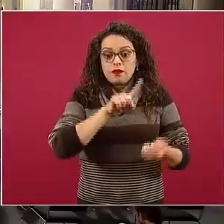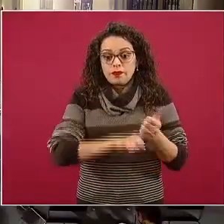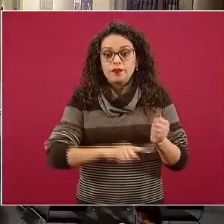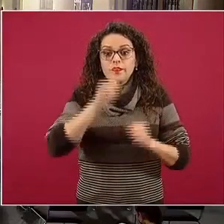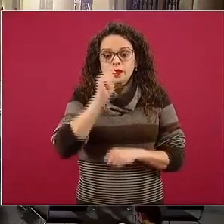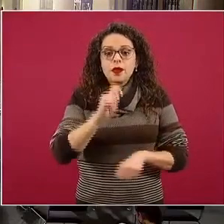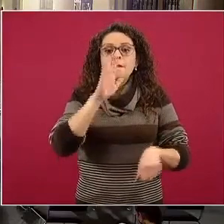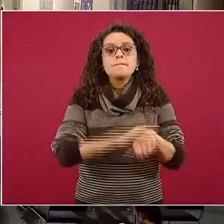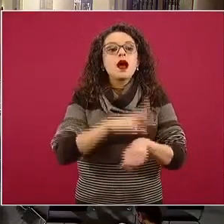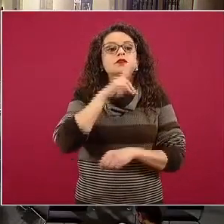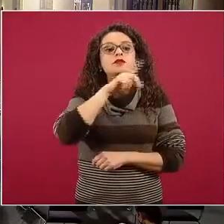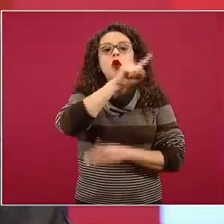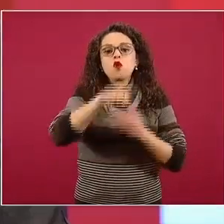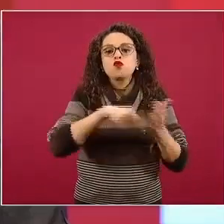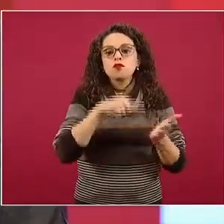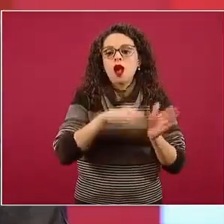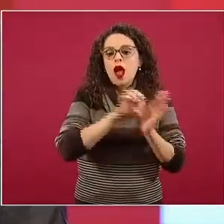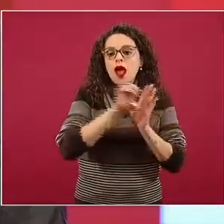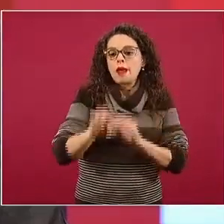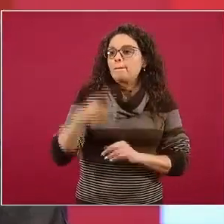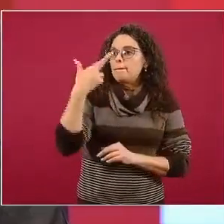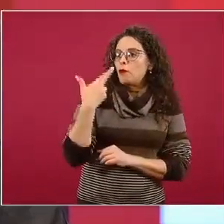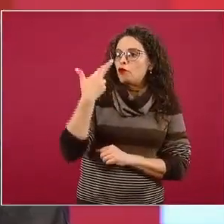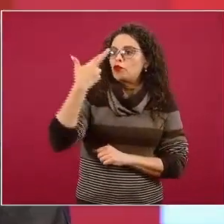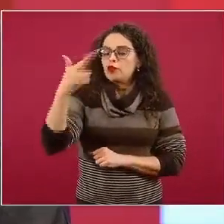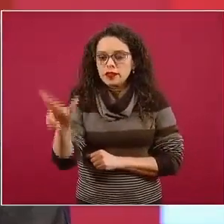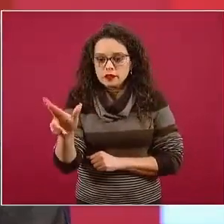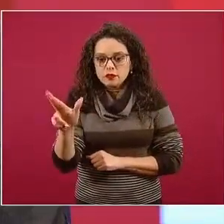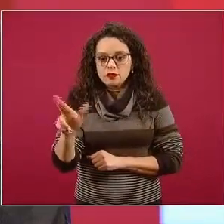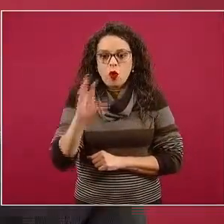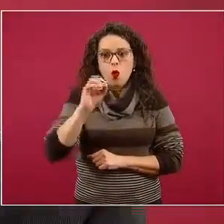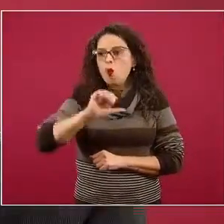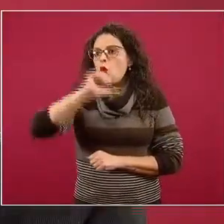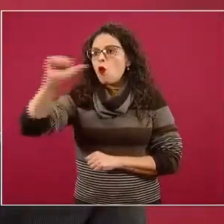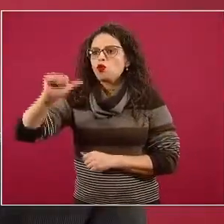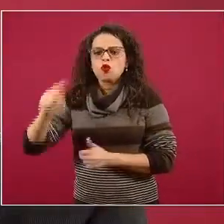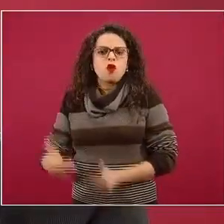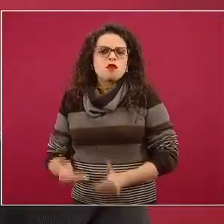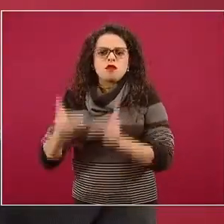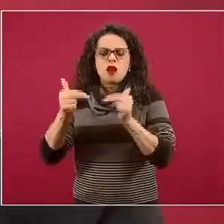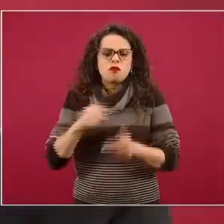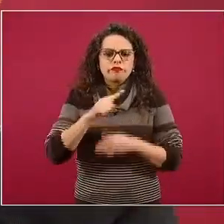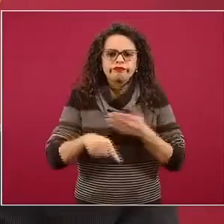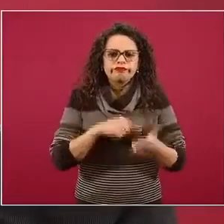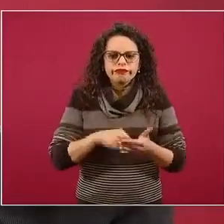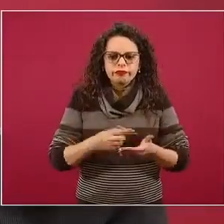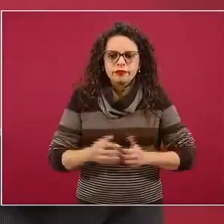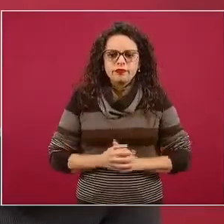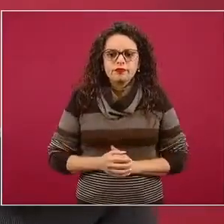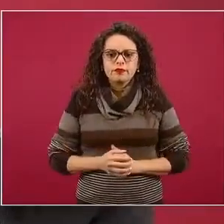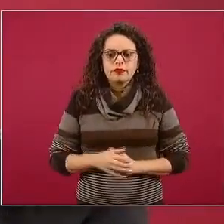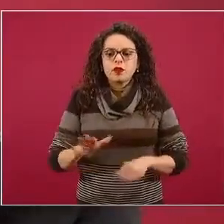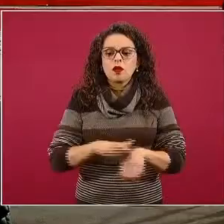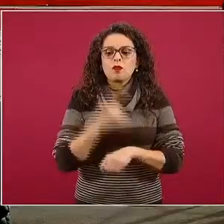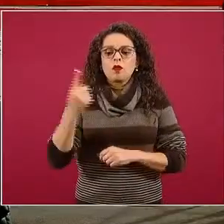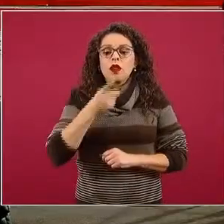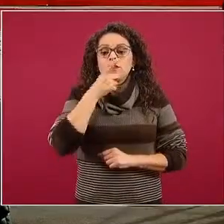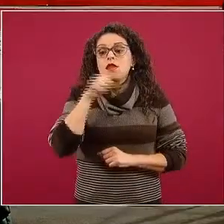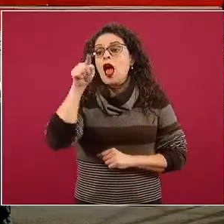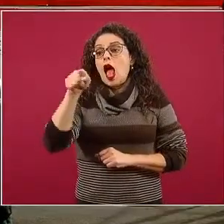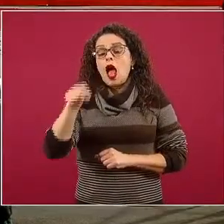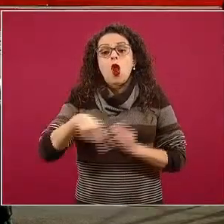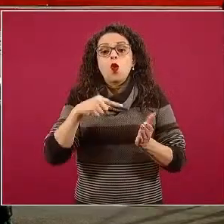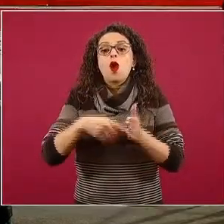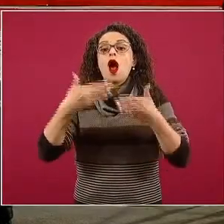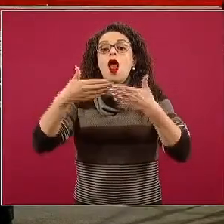mejores espacios, por ejemplo en los restaurantes y otros sitios comerciales, porque existe el pretexto de que son los sitios